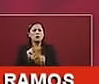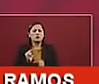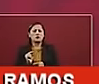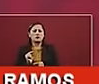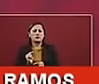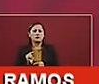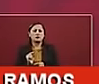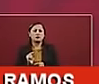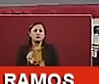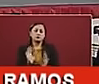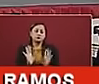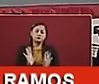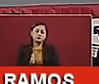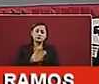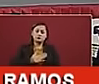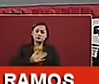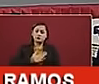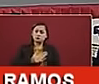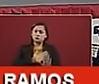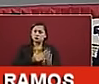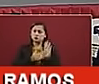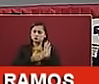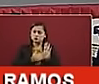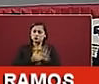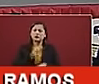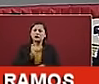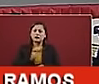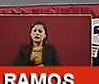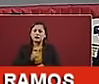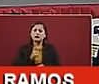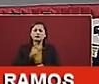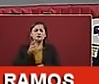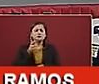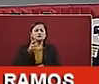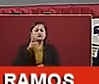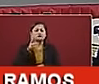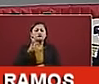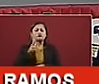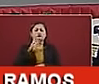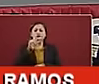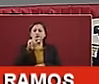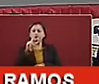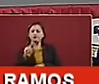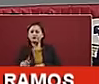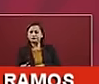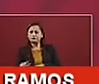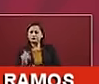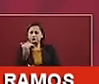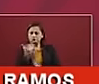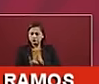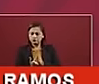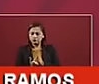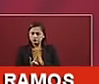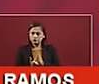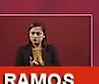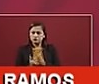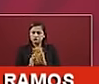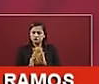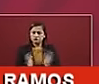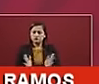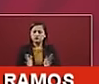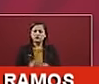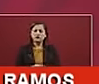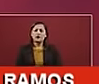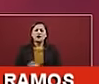compromiso es que van a bajar los homicidios ya lo hice cuando fui